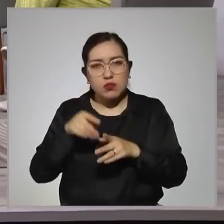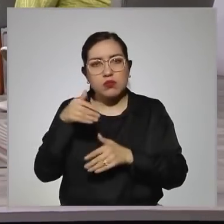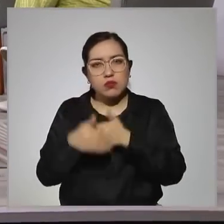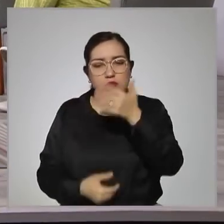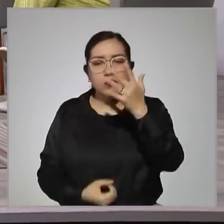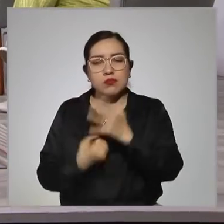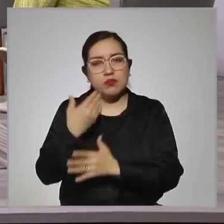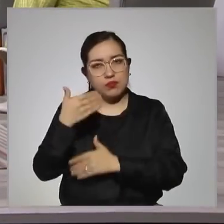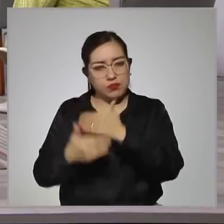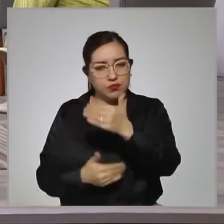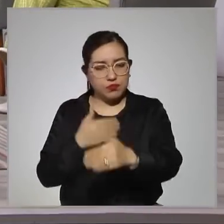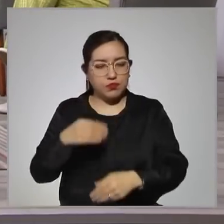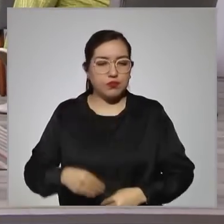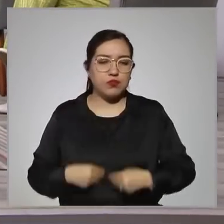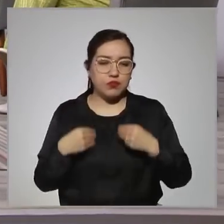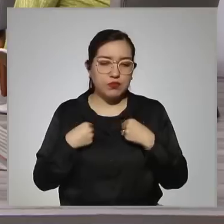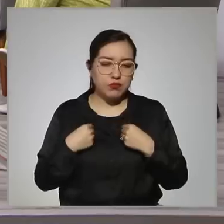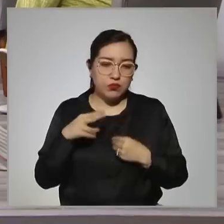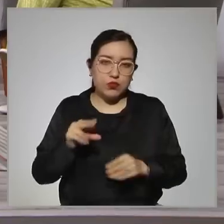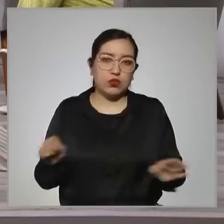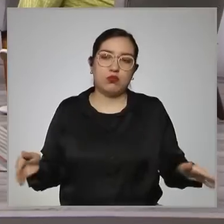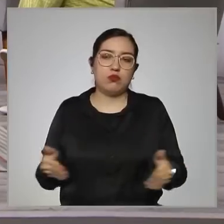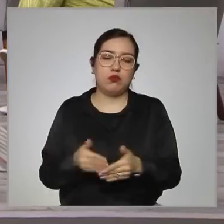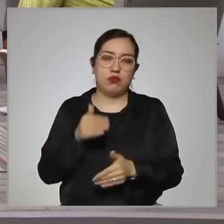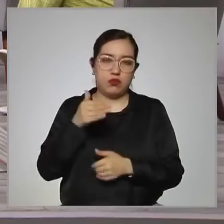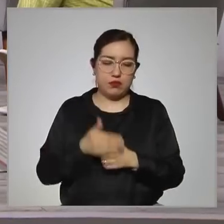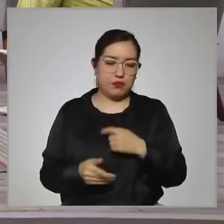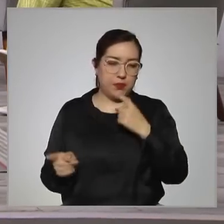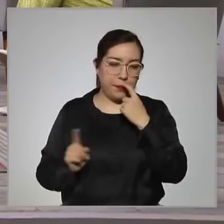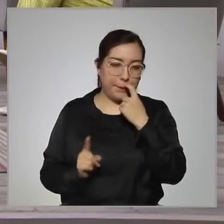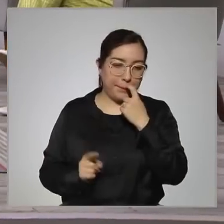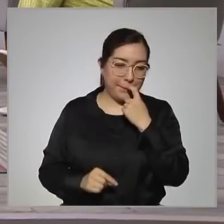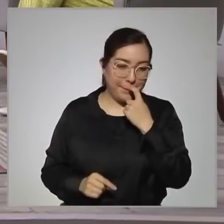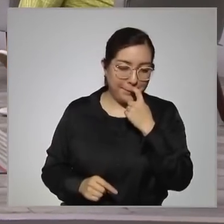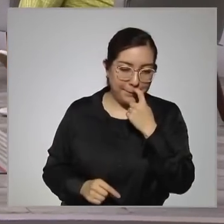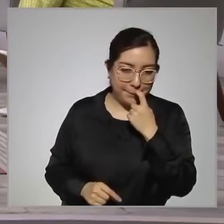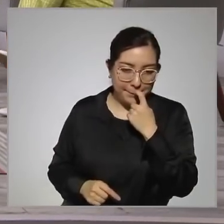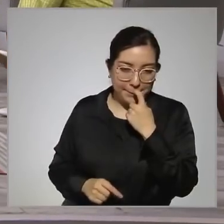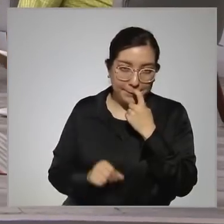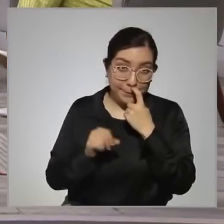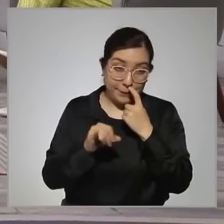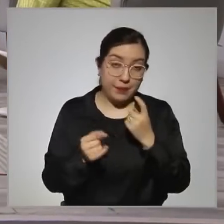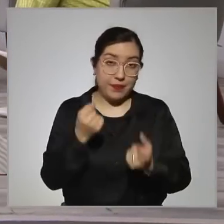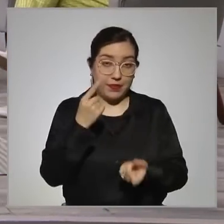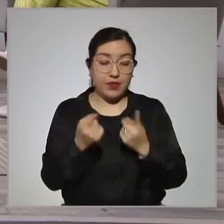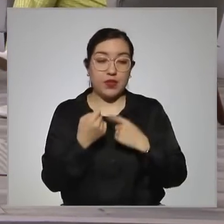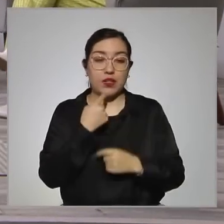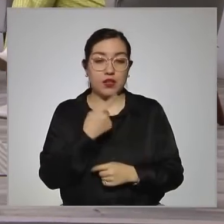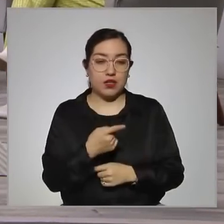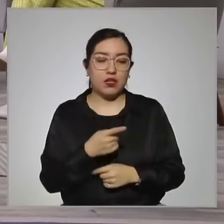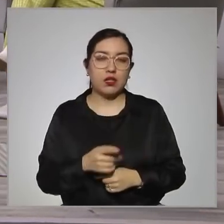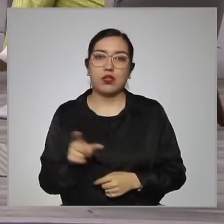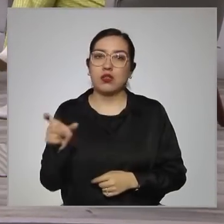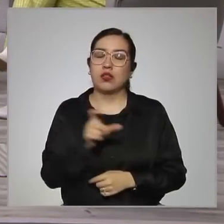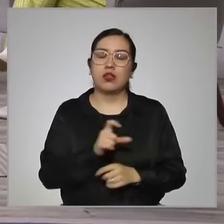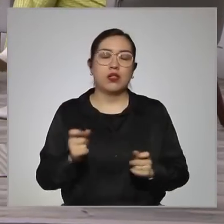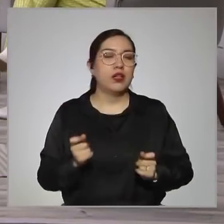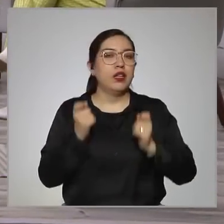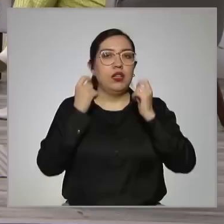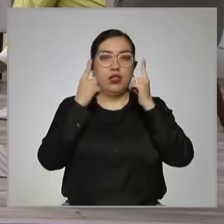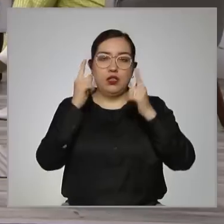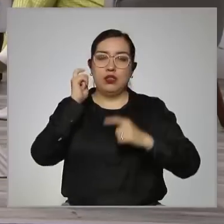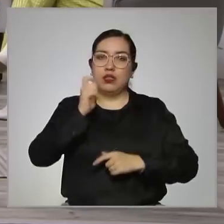procesos en nuestra vida, no Así verlo es. como un proceso cerrado. Y como muchos o algunos dicen, bueno, cada que nos levantamos es